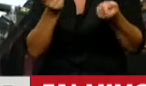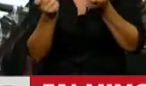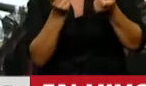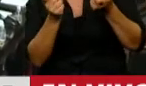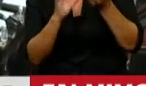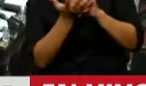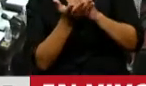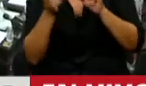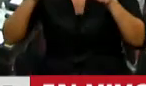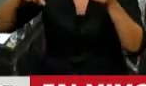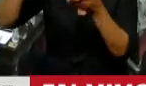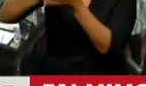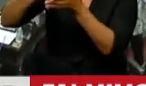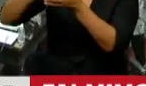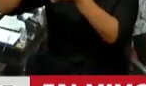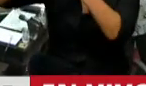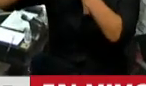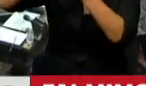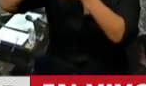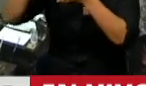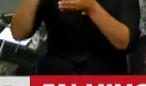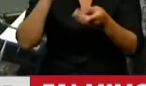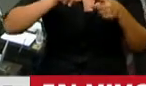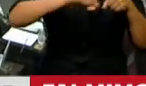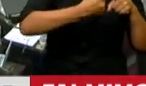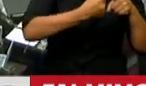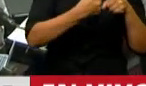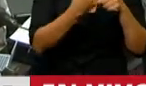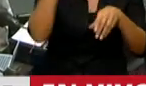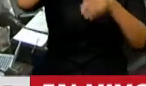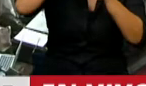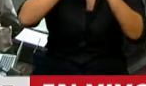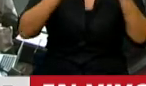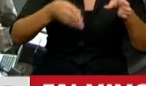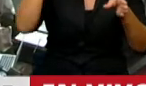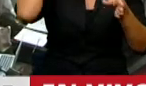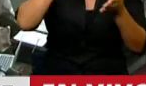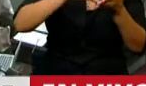el endeudamiento argentino, la política representada en el Parlamento argentino.